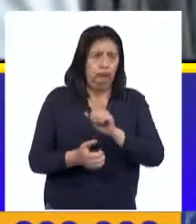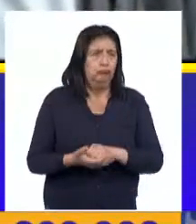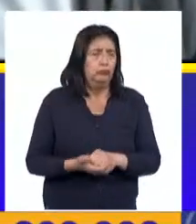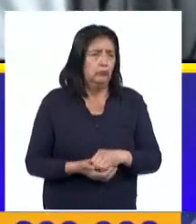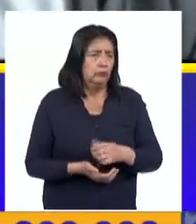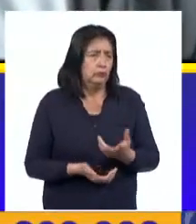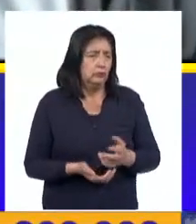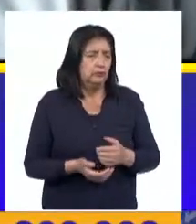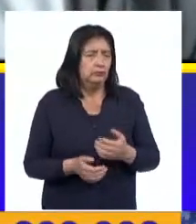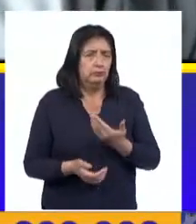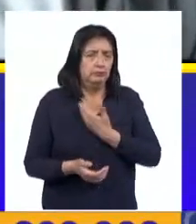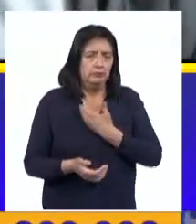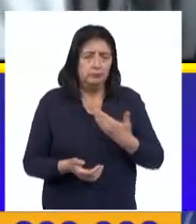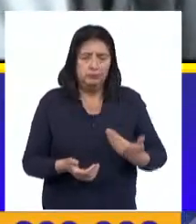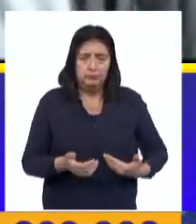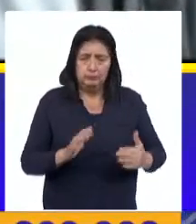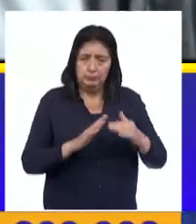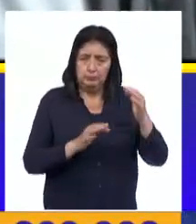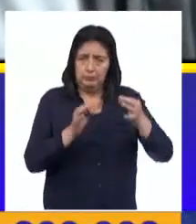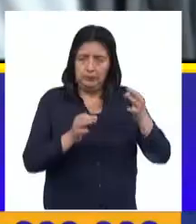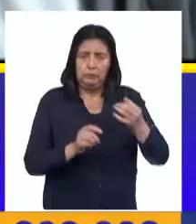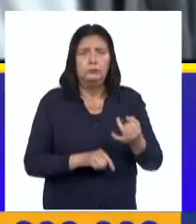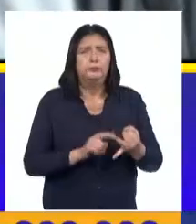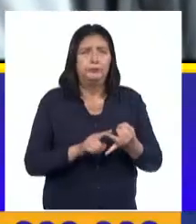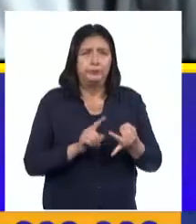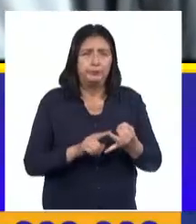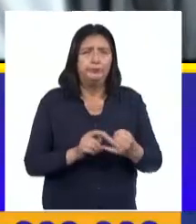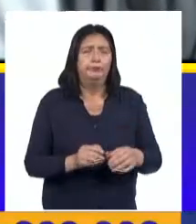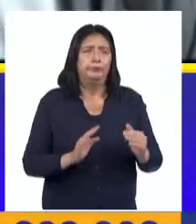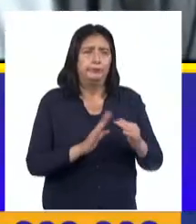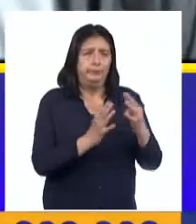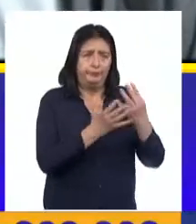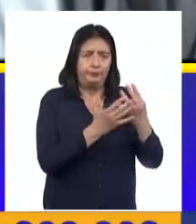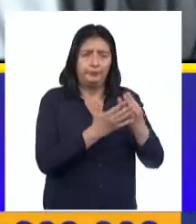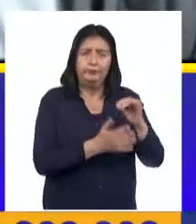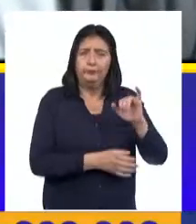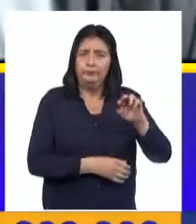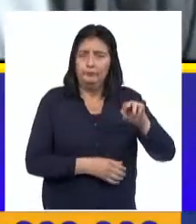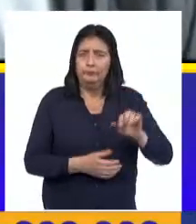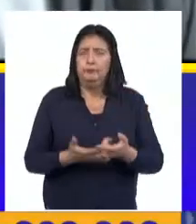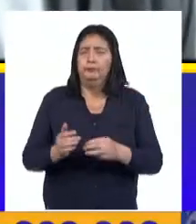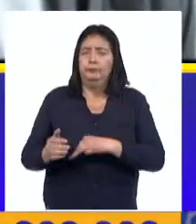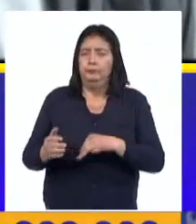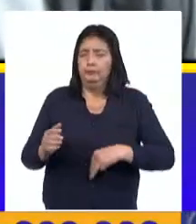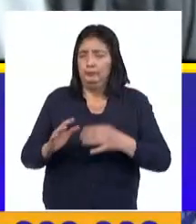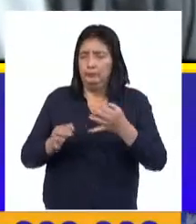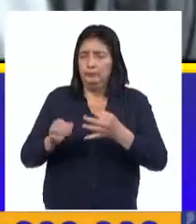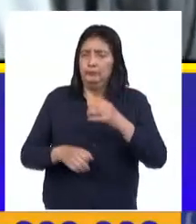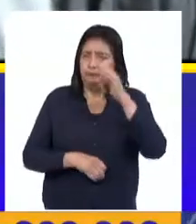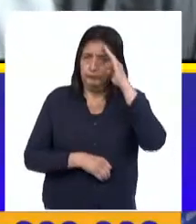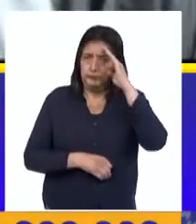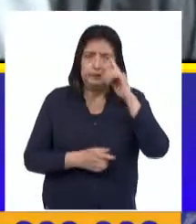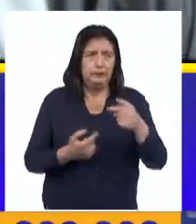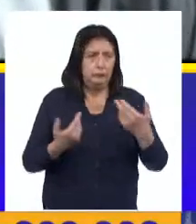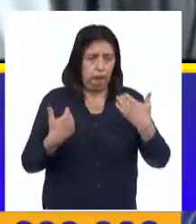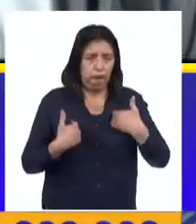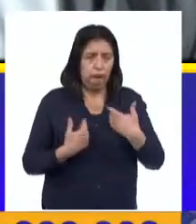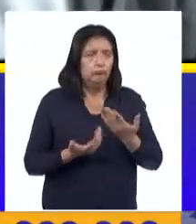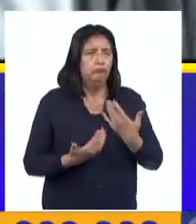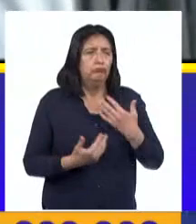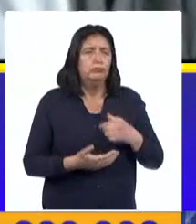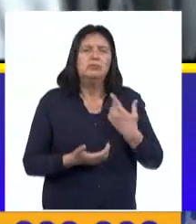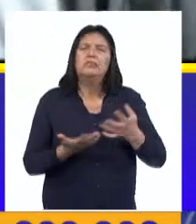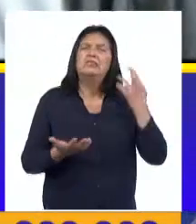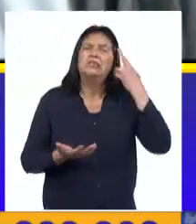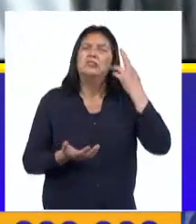el presidente del Poder Judicial, el INPE, el Ministerio de Justicia, la Policía Nacional y el que habla, con